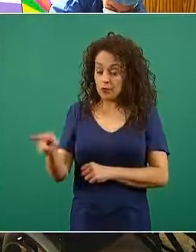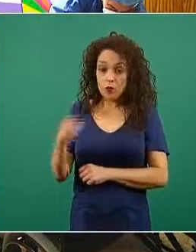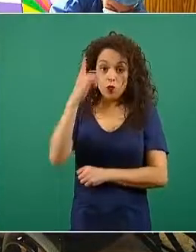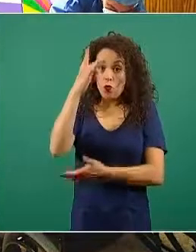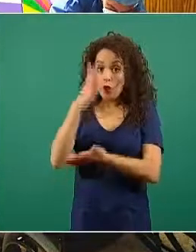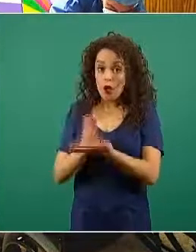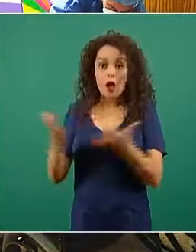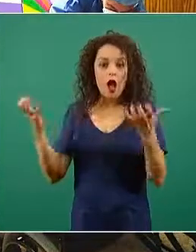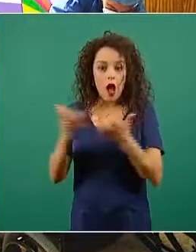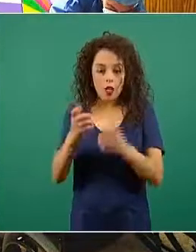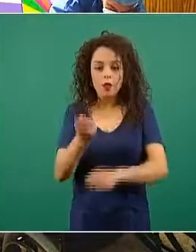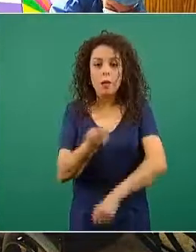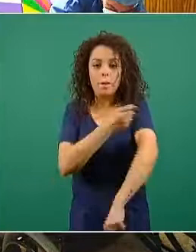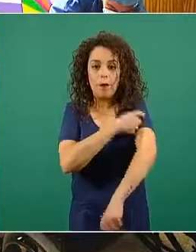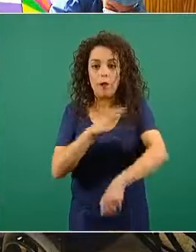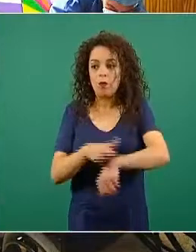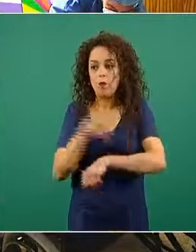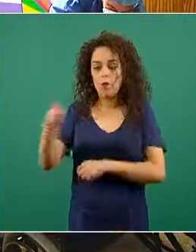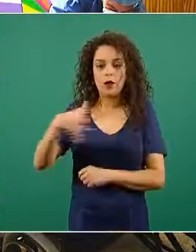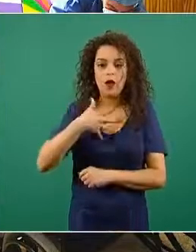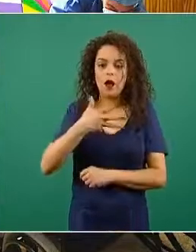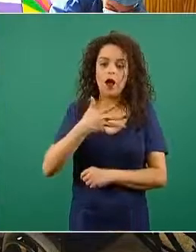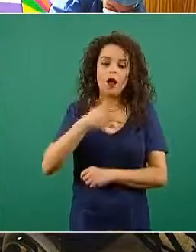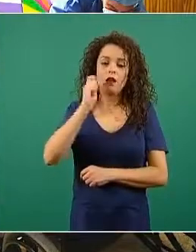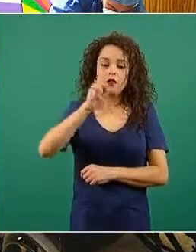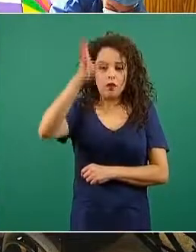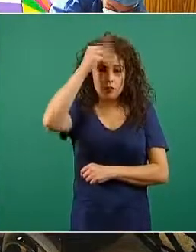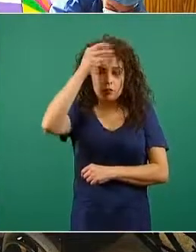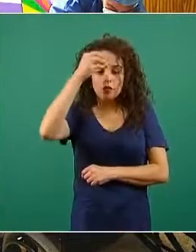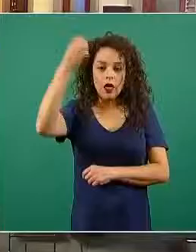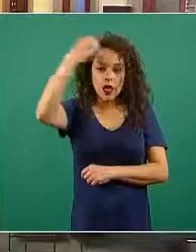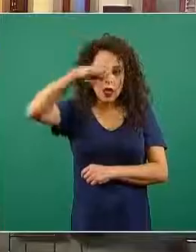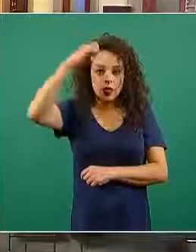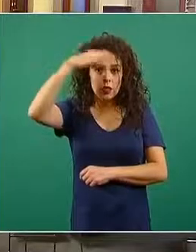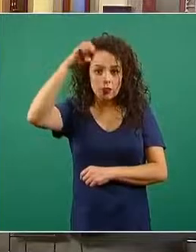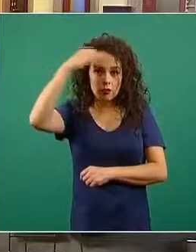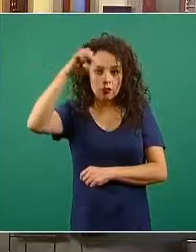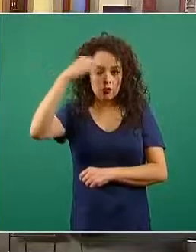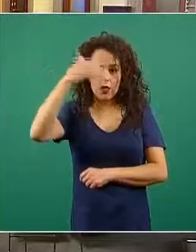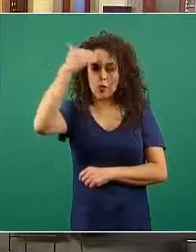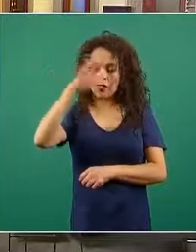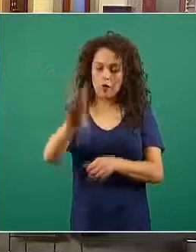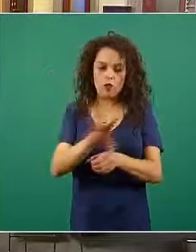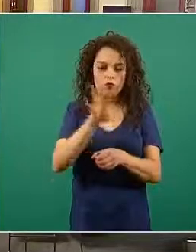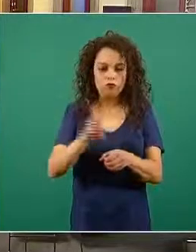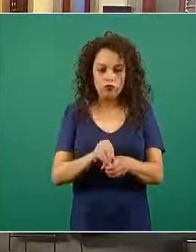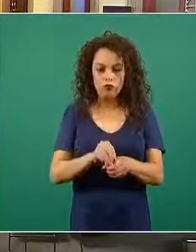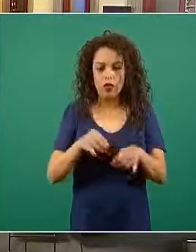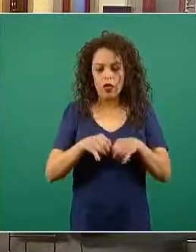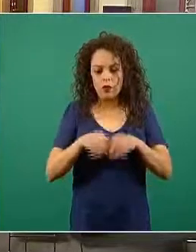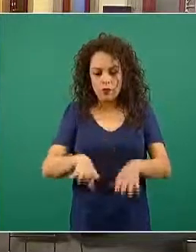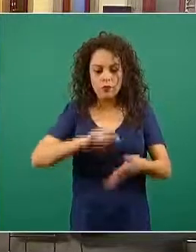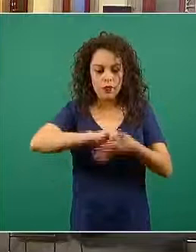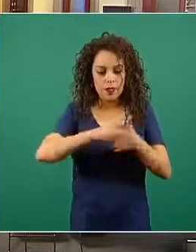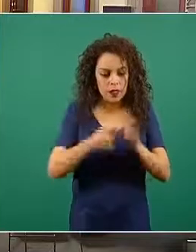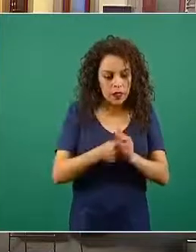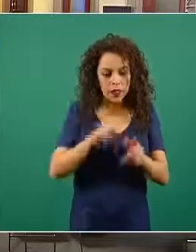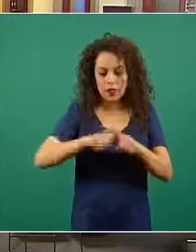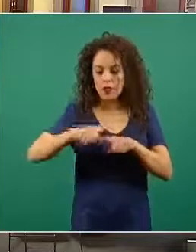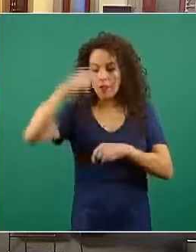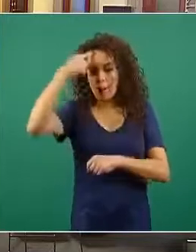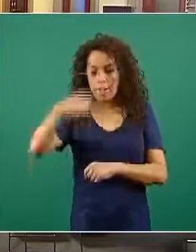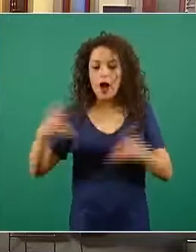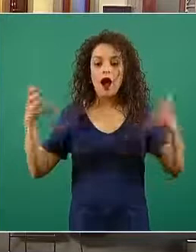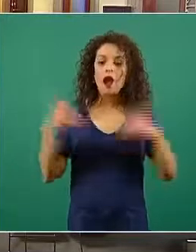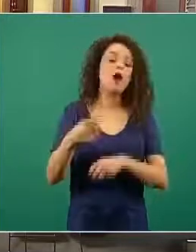porque son personas que están capacitadas y que tienen la competencia técnica para poder vacunar. Estas